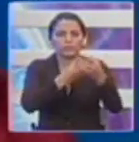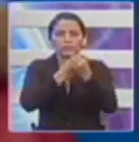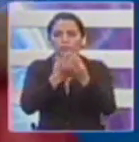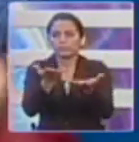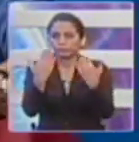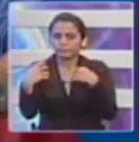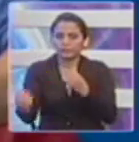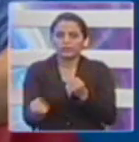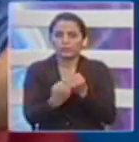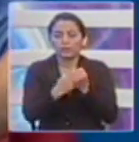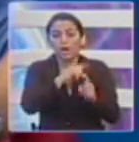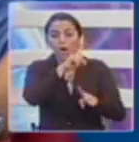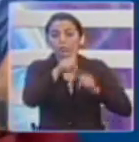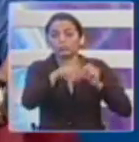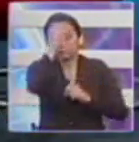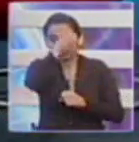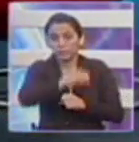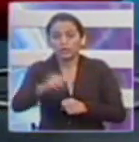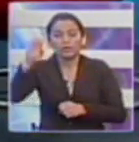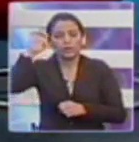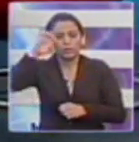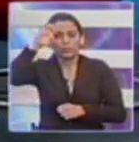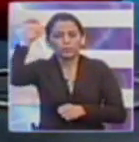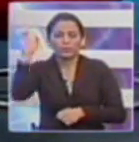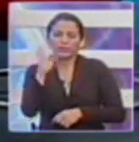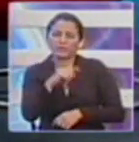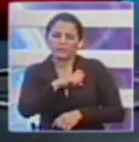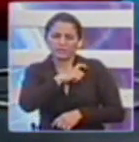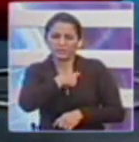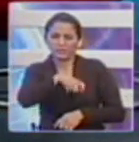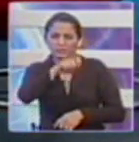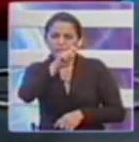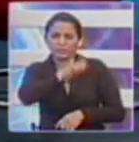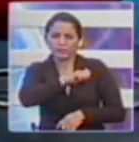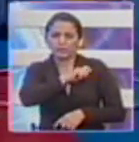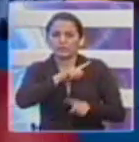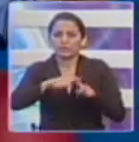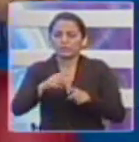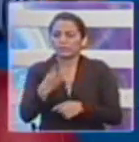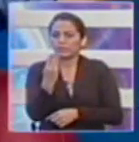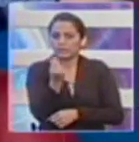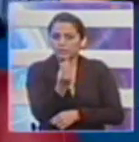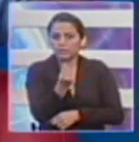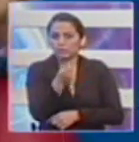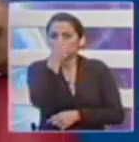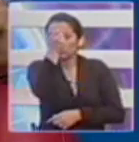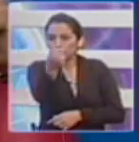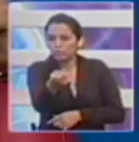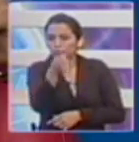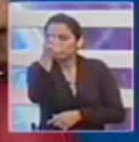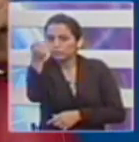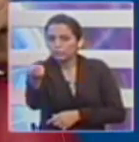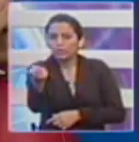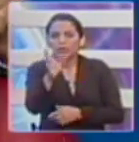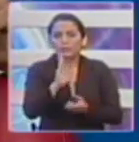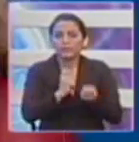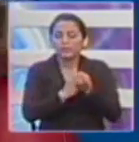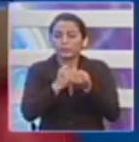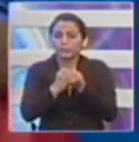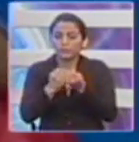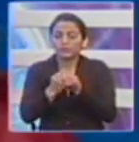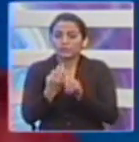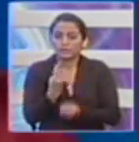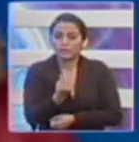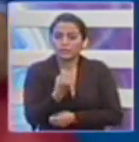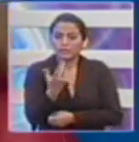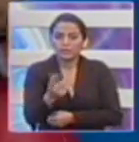a Milán o a Roma en este caso. A ofrecer. A buscar, a ofrecer sobres de dinero. Señor, yo te conozco, eres de un grupo asociativo, por